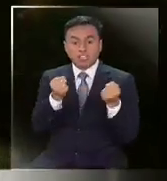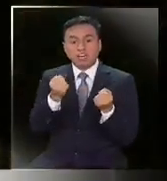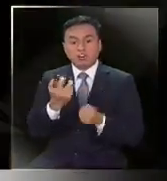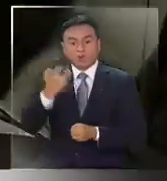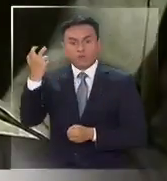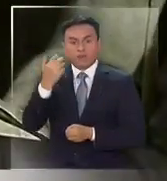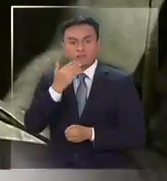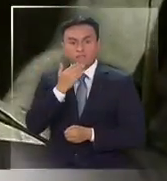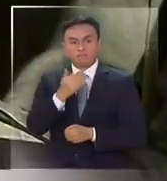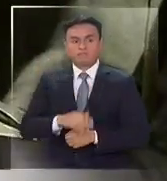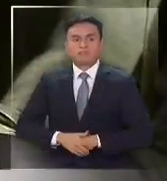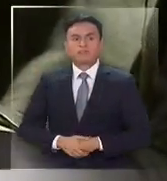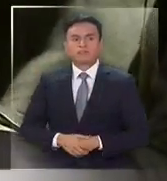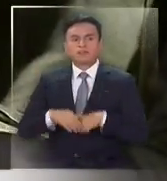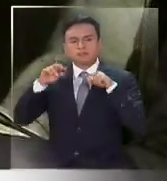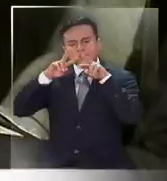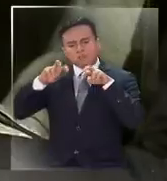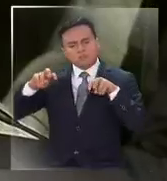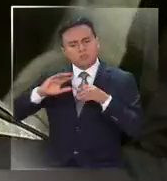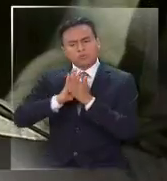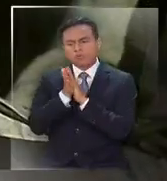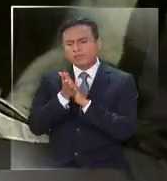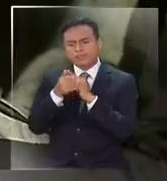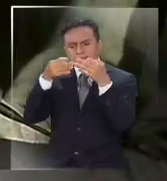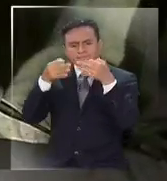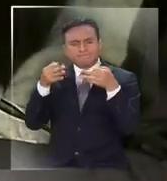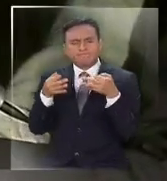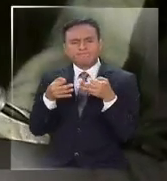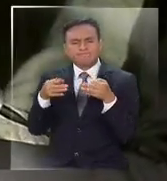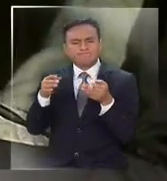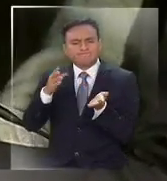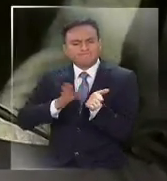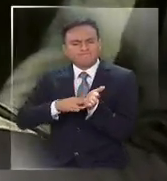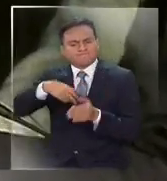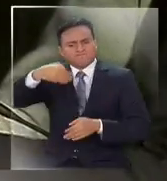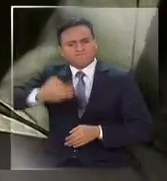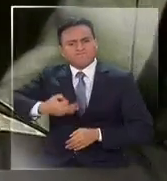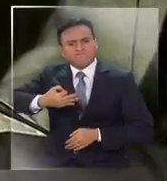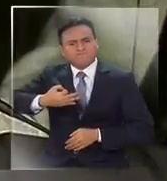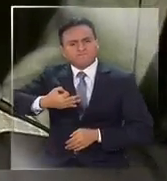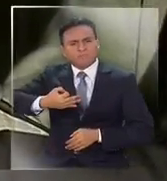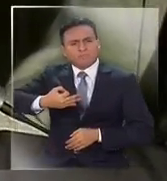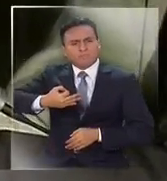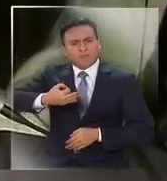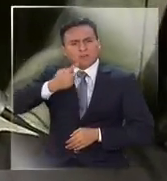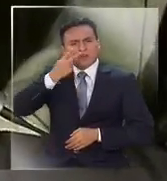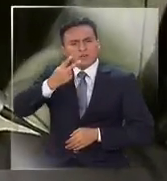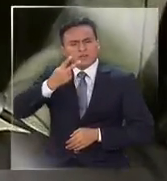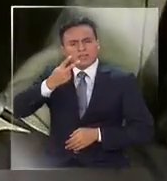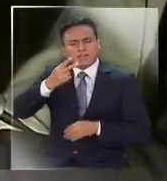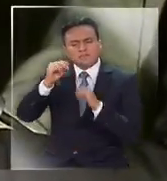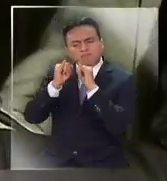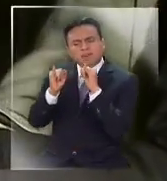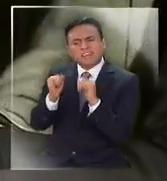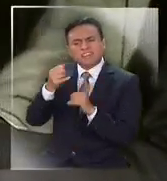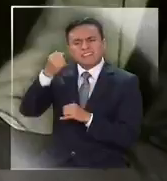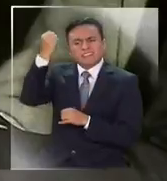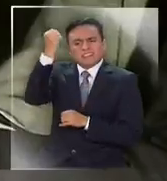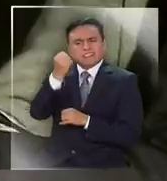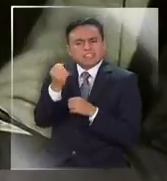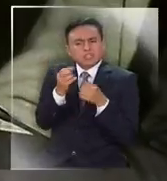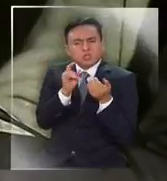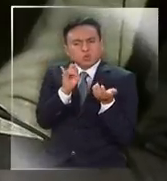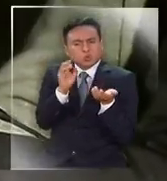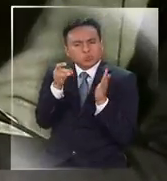robada. Se están realizando todas las pericias para poder determinar fehacientemente y la tipificación del delito, tanto como